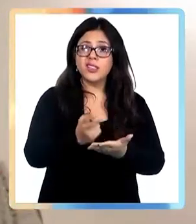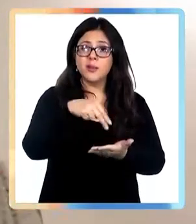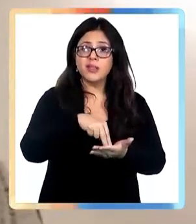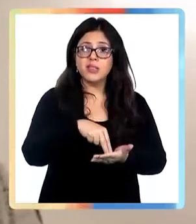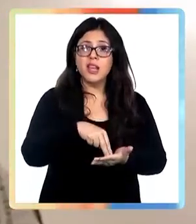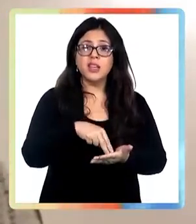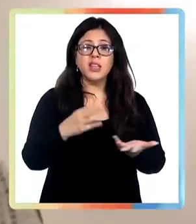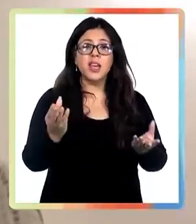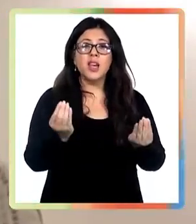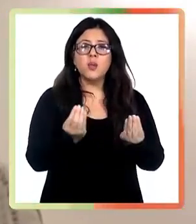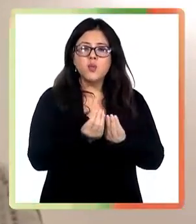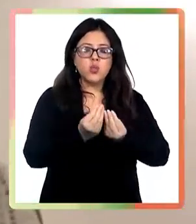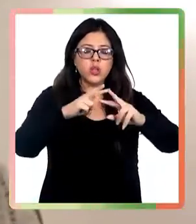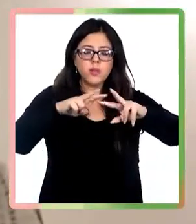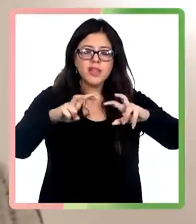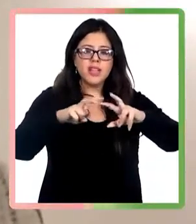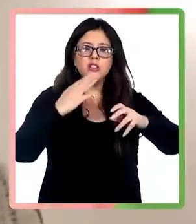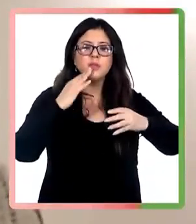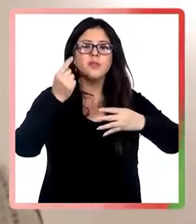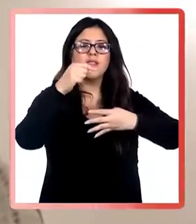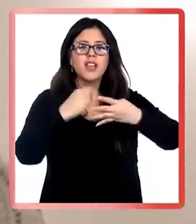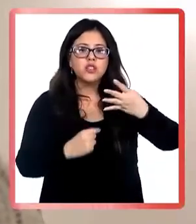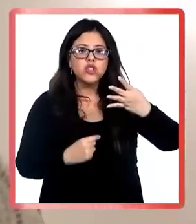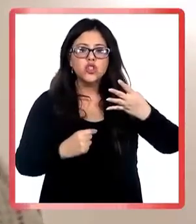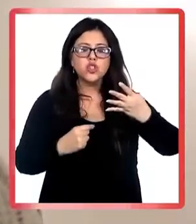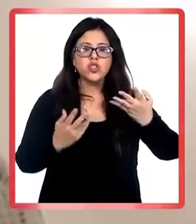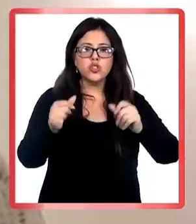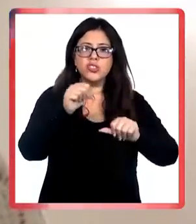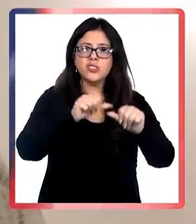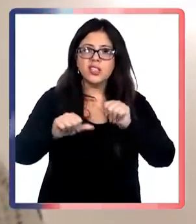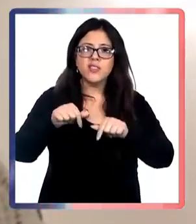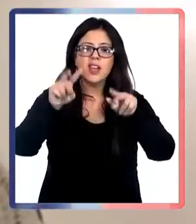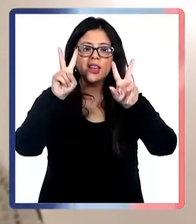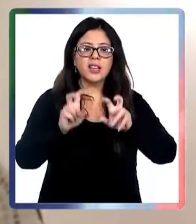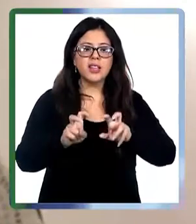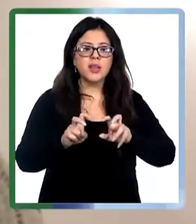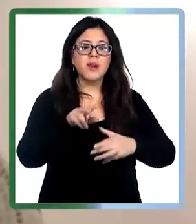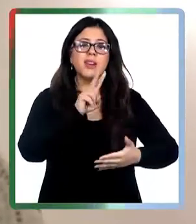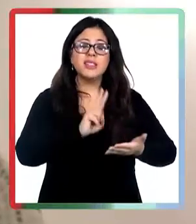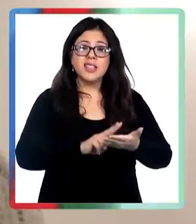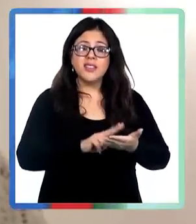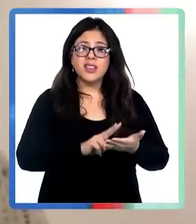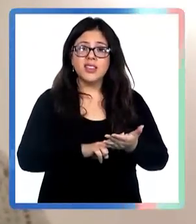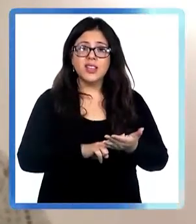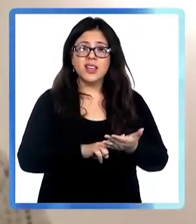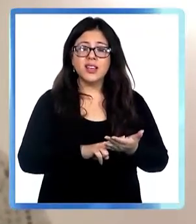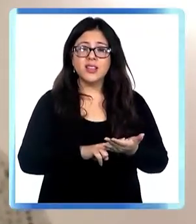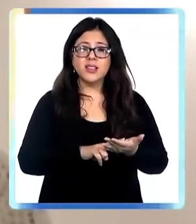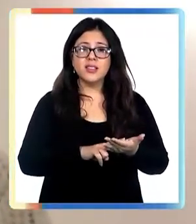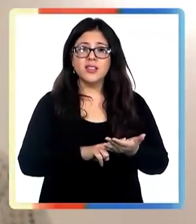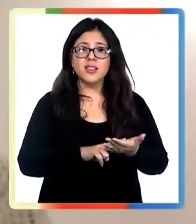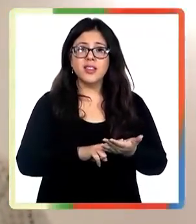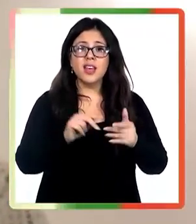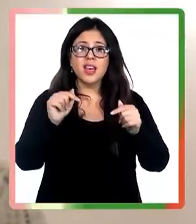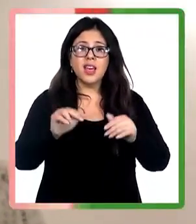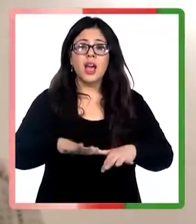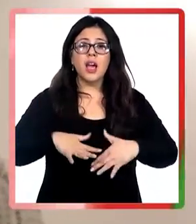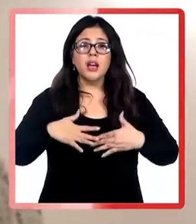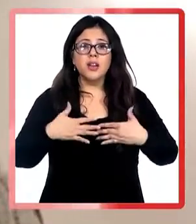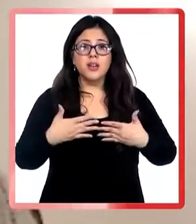hubo una gran cantidad de estudios y de evaluaciones científicas al respecto. Realmente